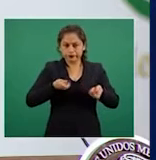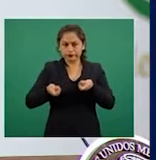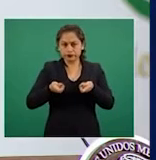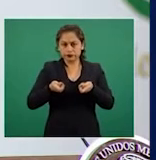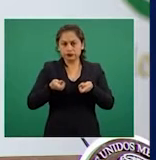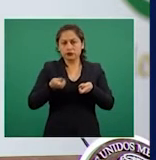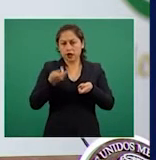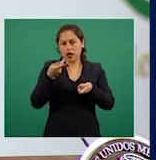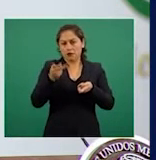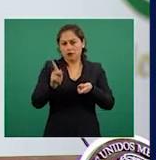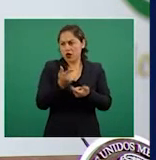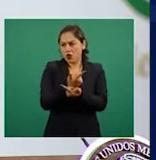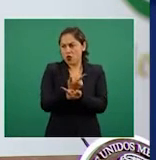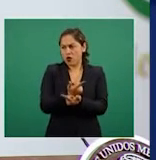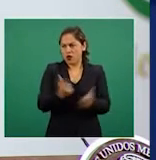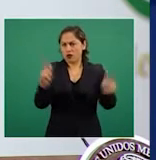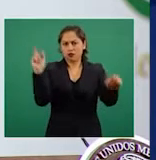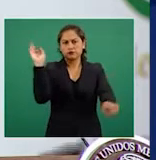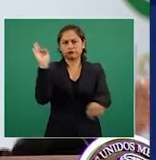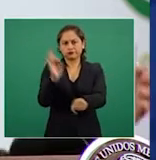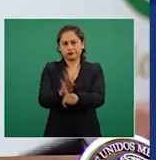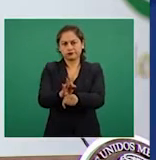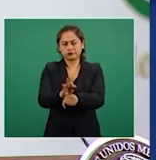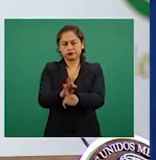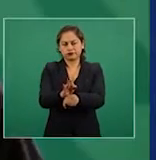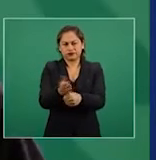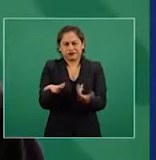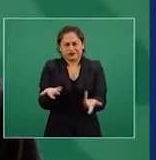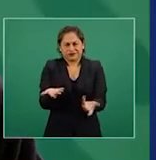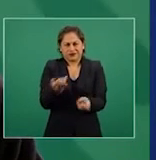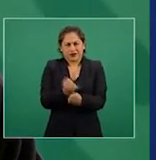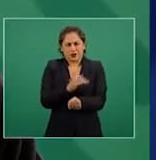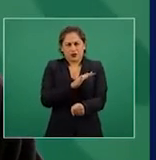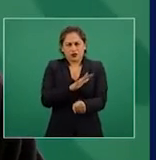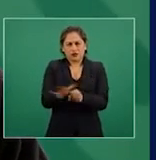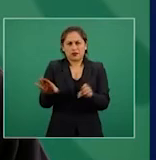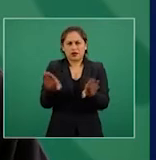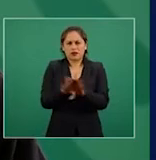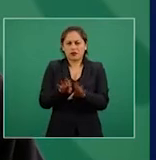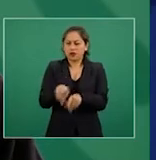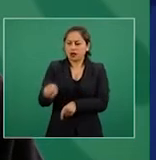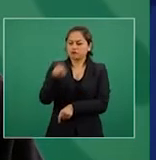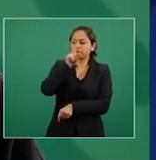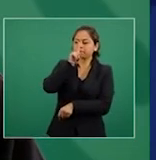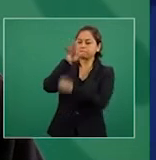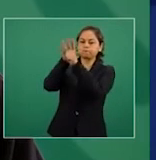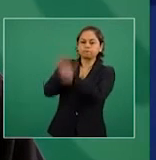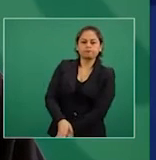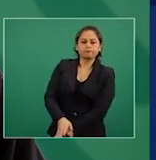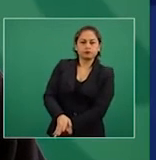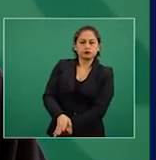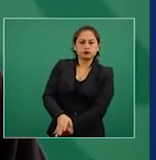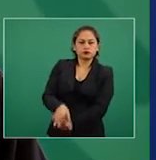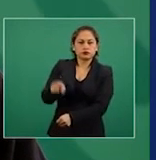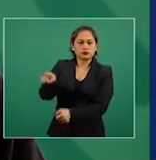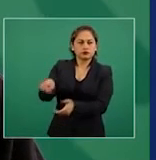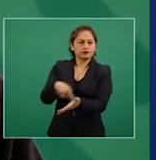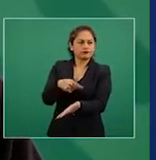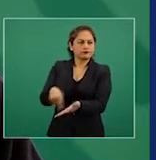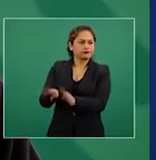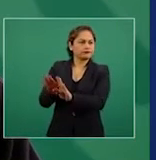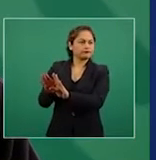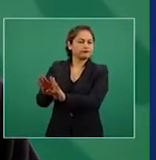¿Cómo es eso de que te censuro y ya no puedes?